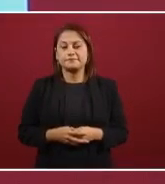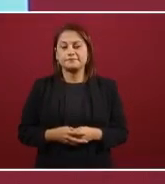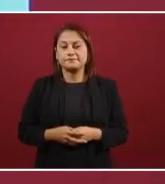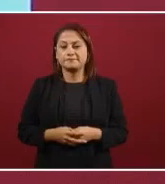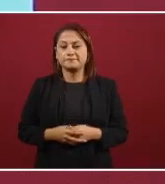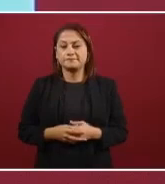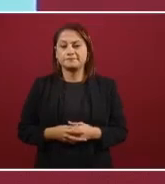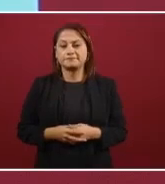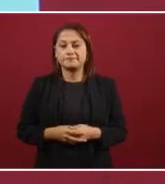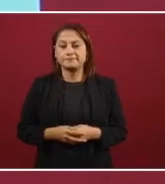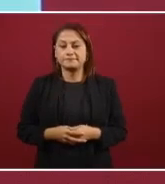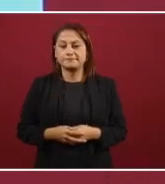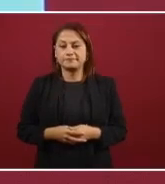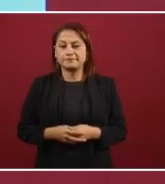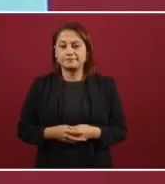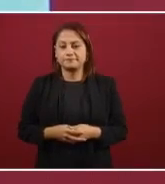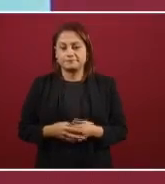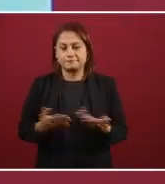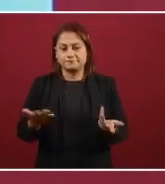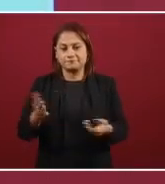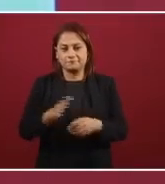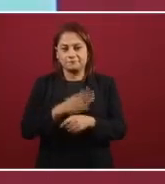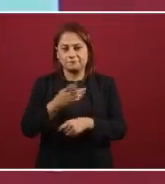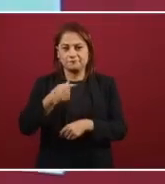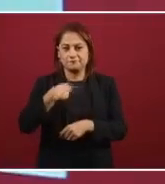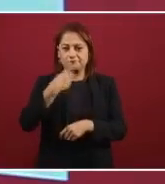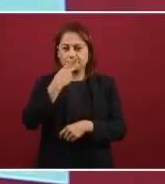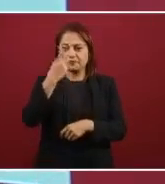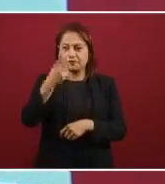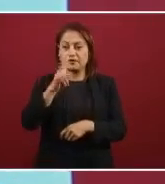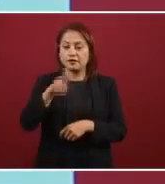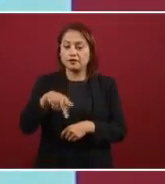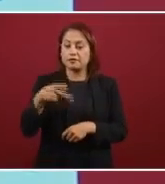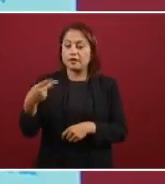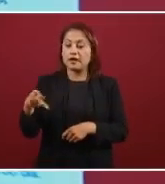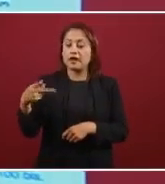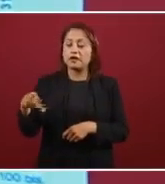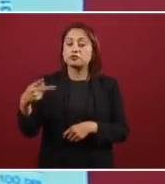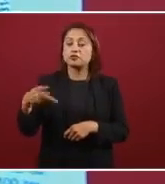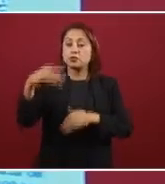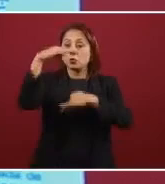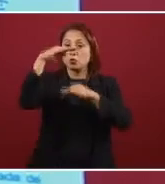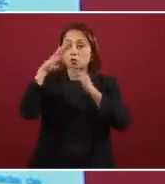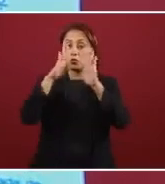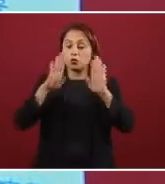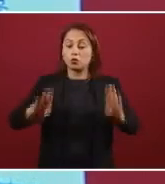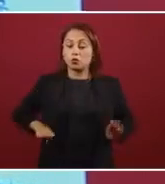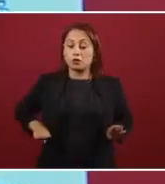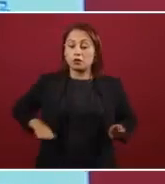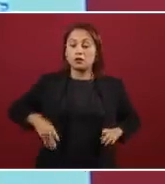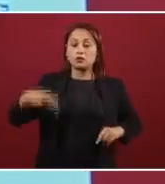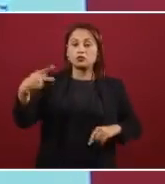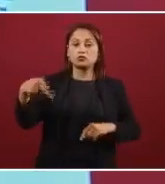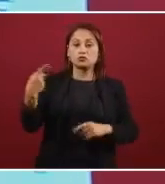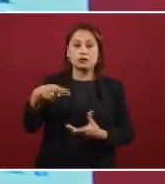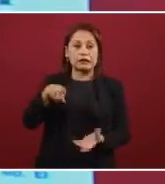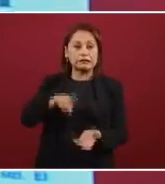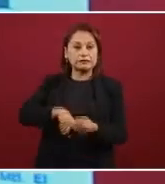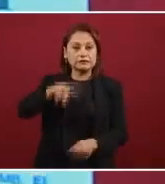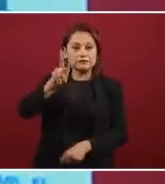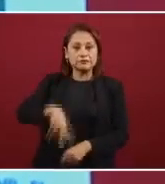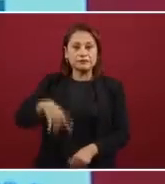digo que la verdadera doctrina de los conservadores es la hipocresía, el doble discurso,